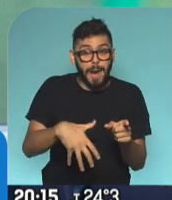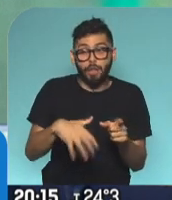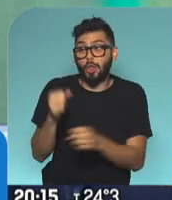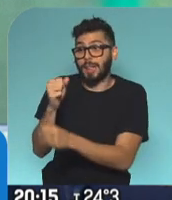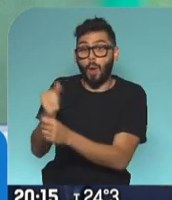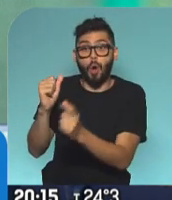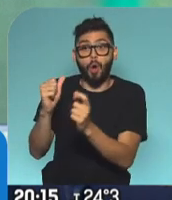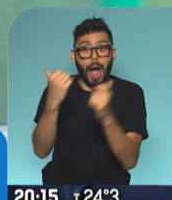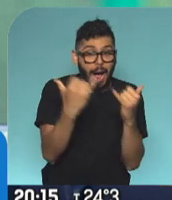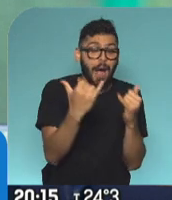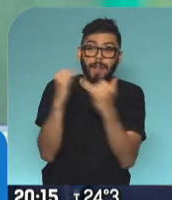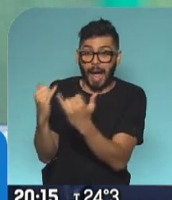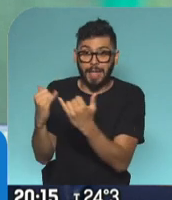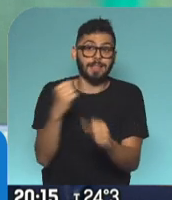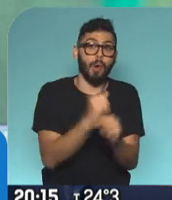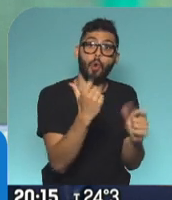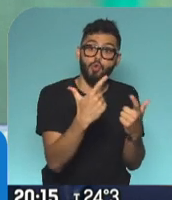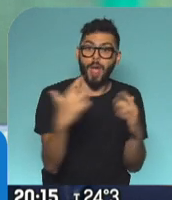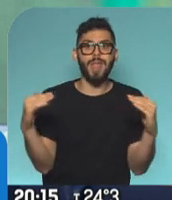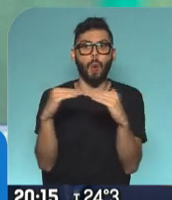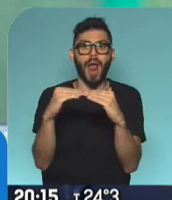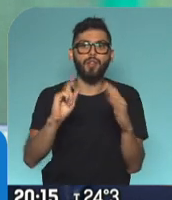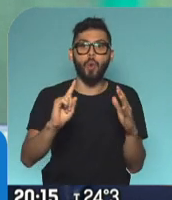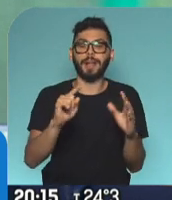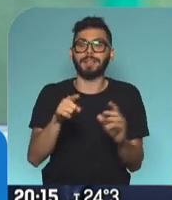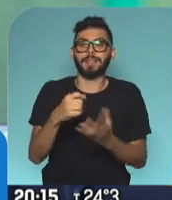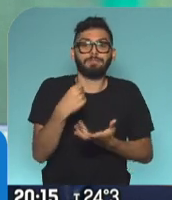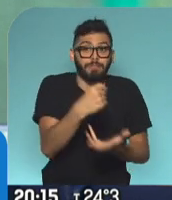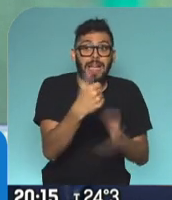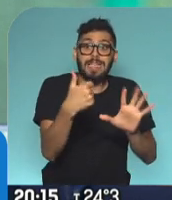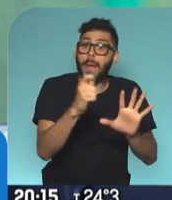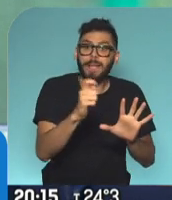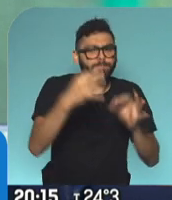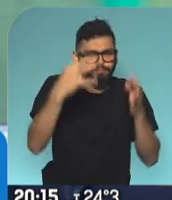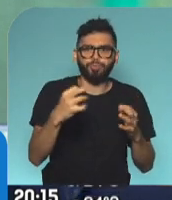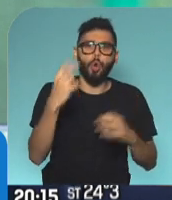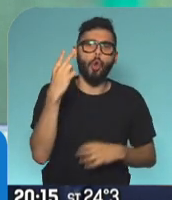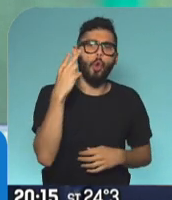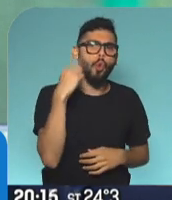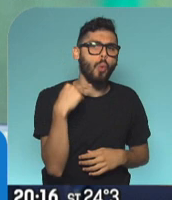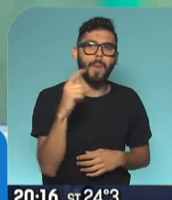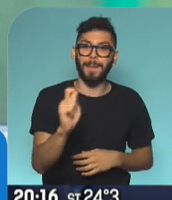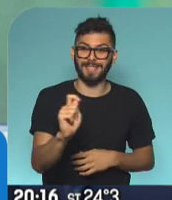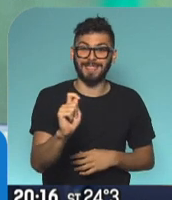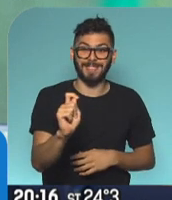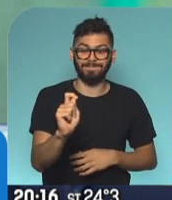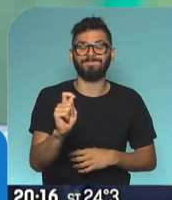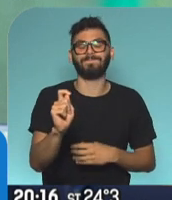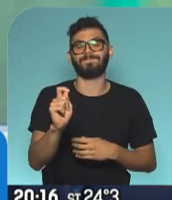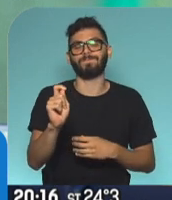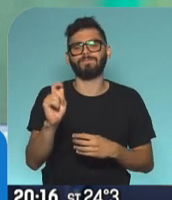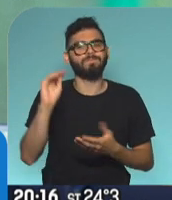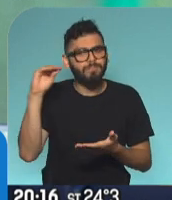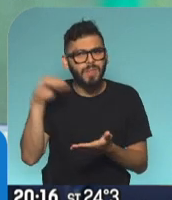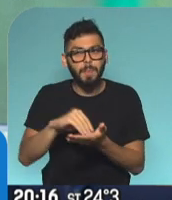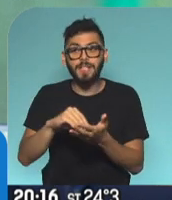trabajo y las mamás que no tienen entonces ya no son seis meses la asignación por embarazo sino que son nueve meses pero además hay una